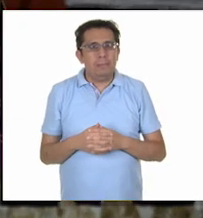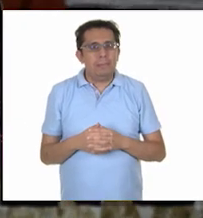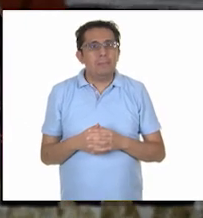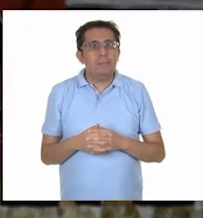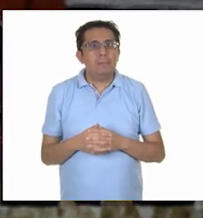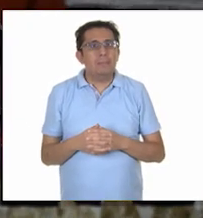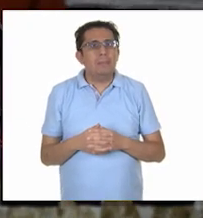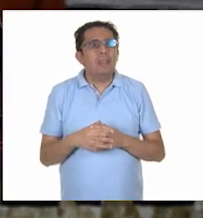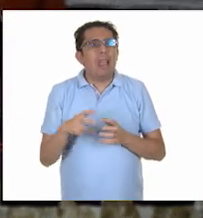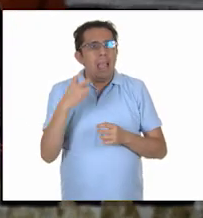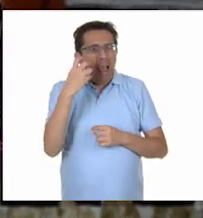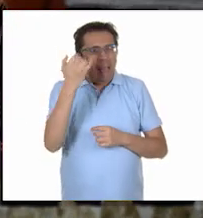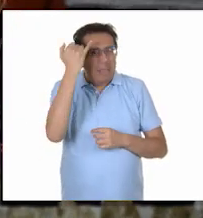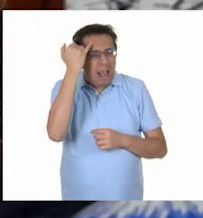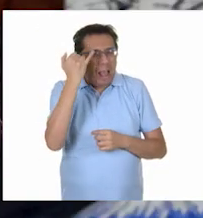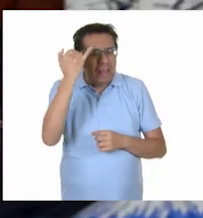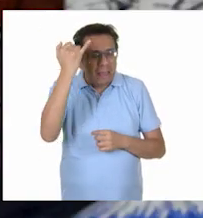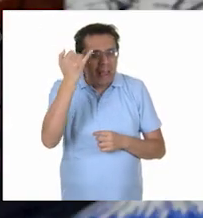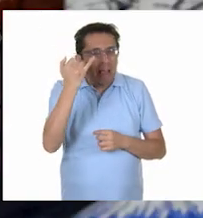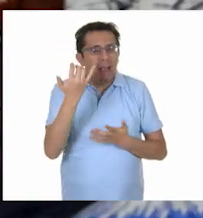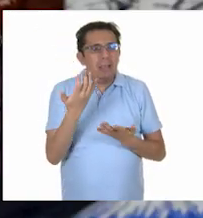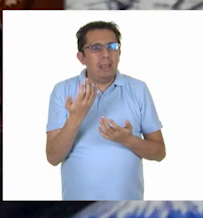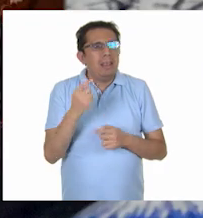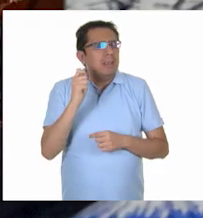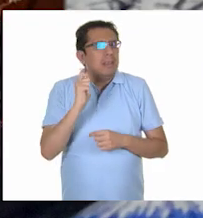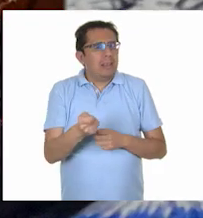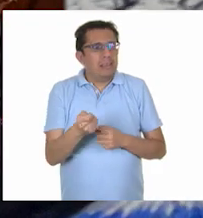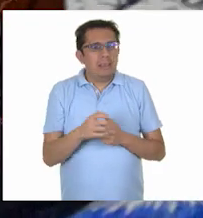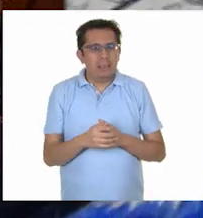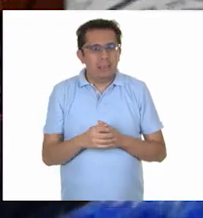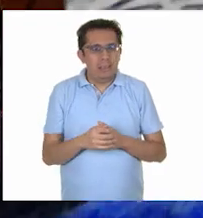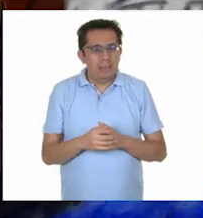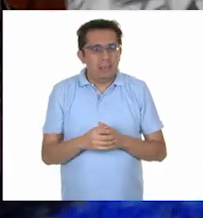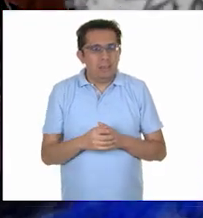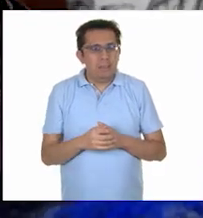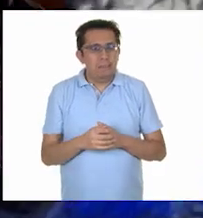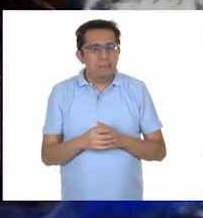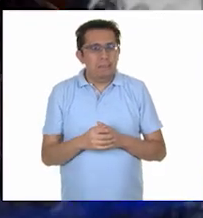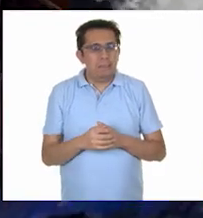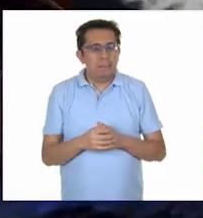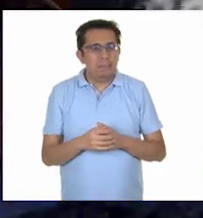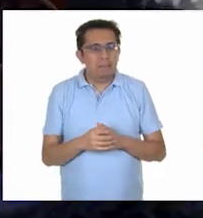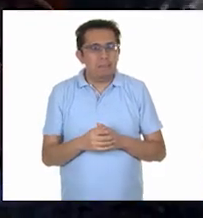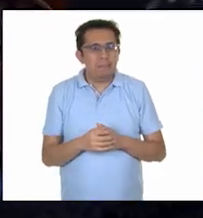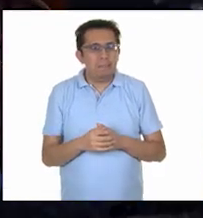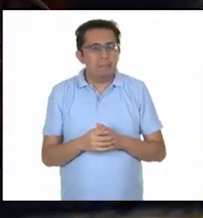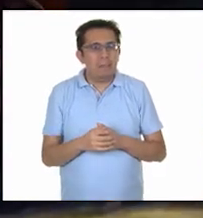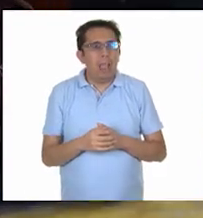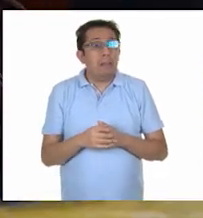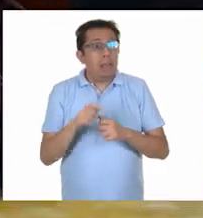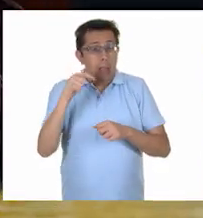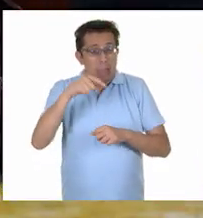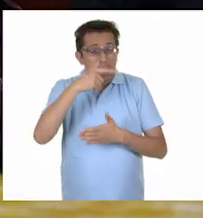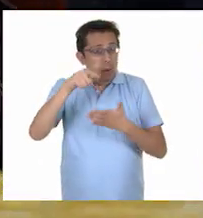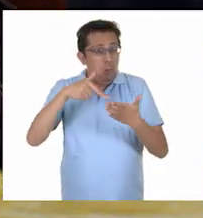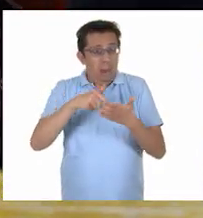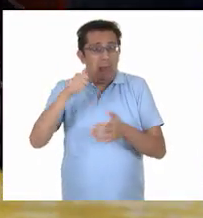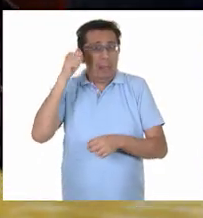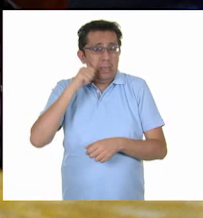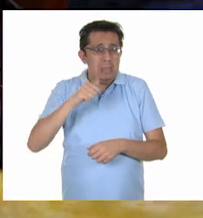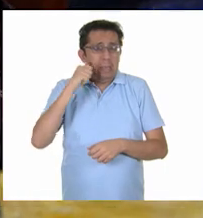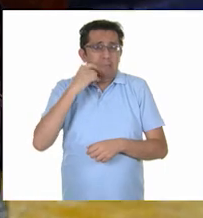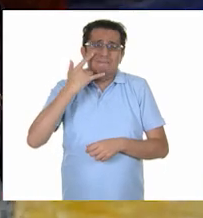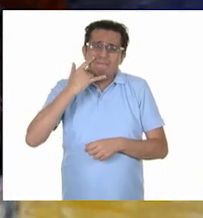Entonces el concepto del tlaxcalteca es una entidad que siempre ha luchado. Digamos, el alma